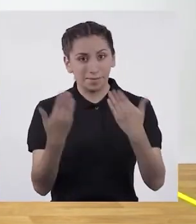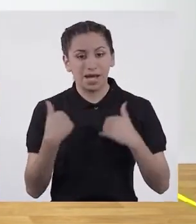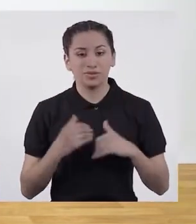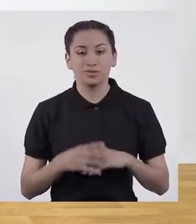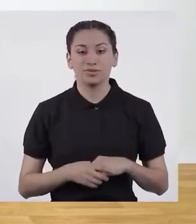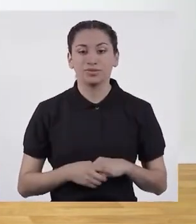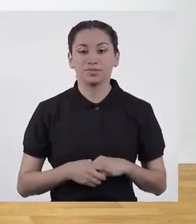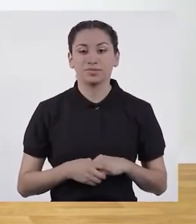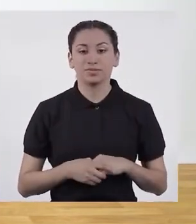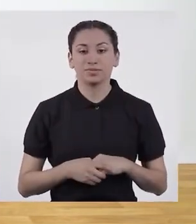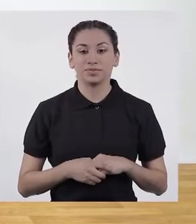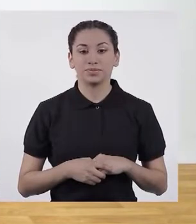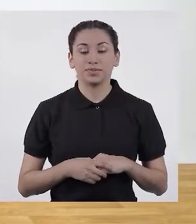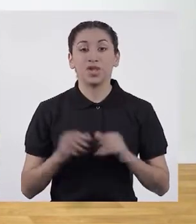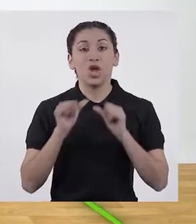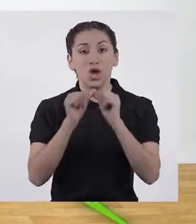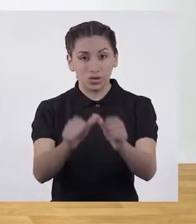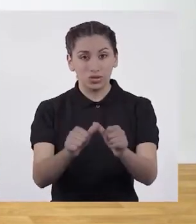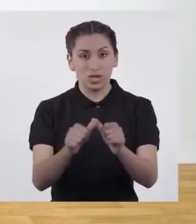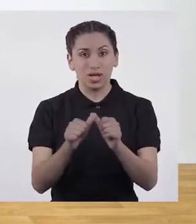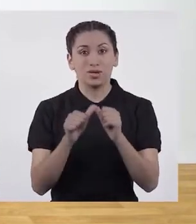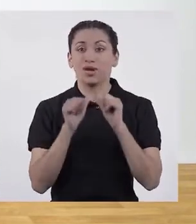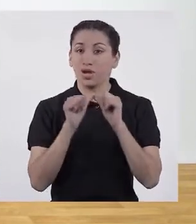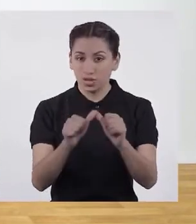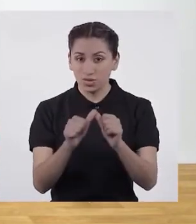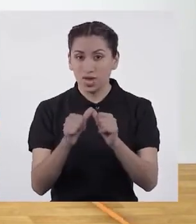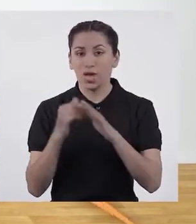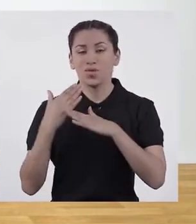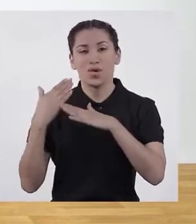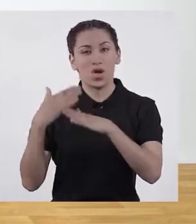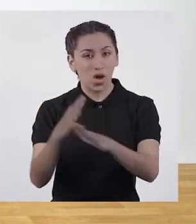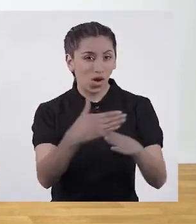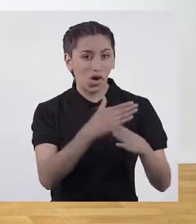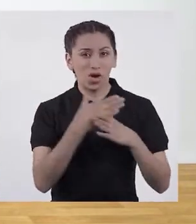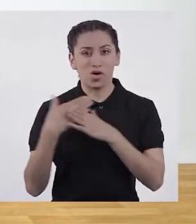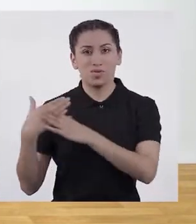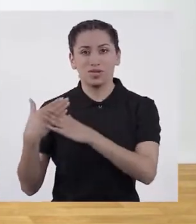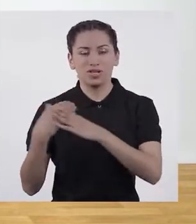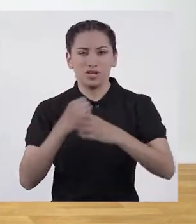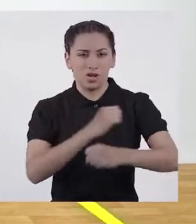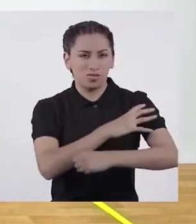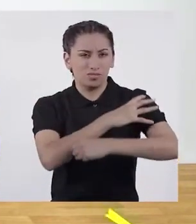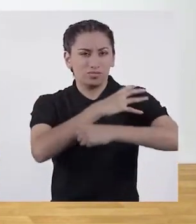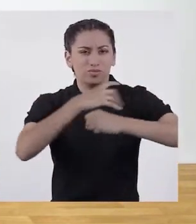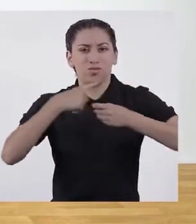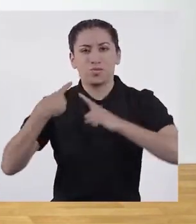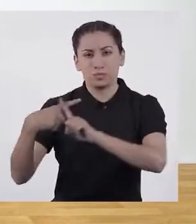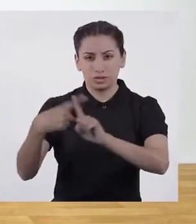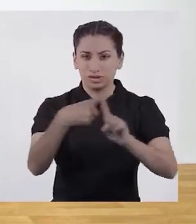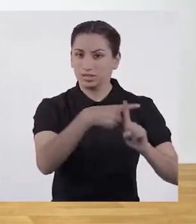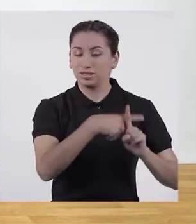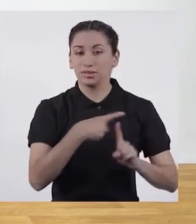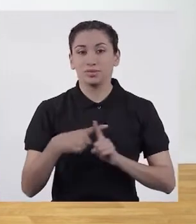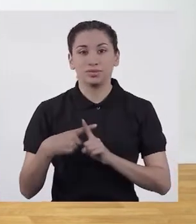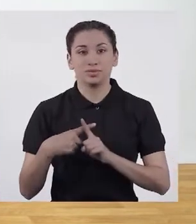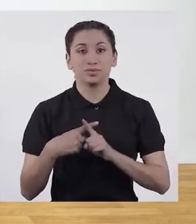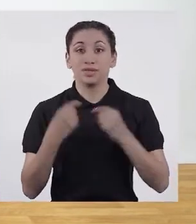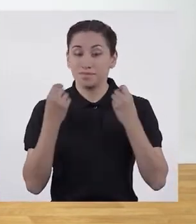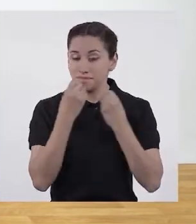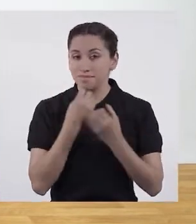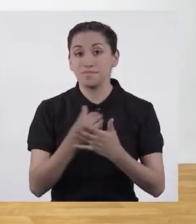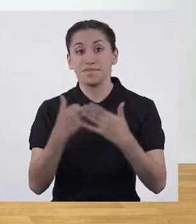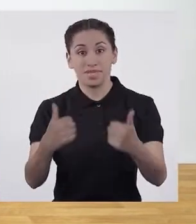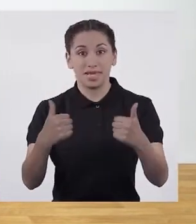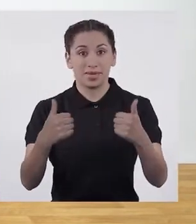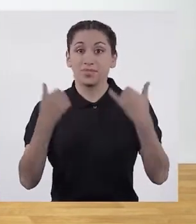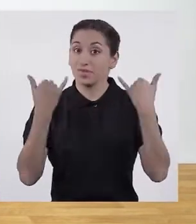Vamos. Eso. Seguimos compartiendo toda la energía positiva. Eso es.